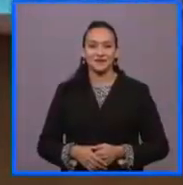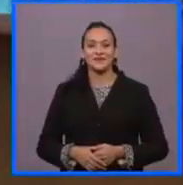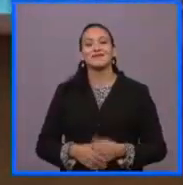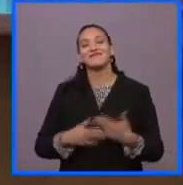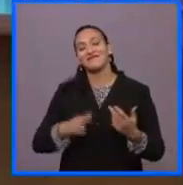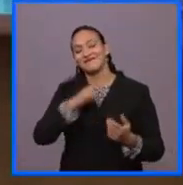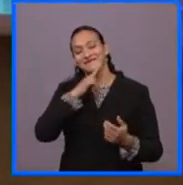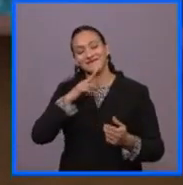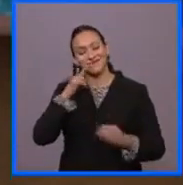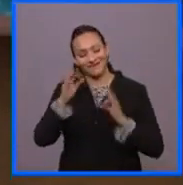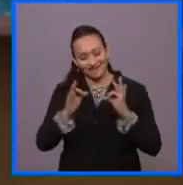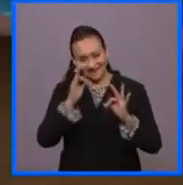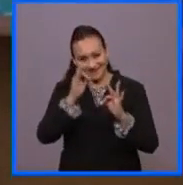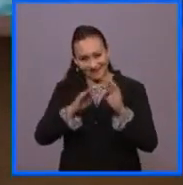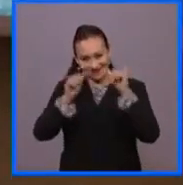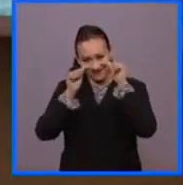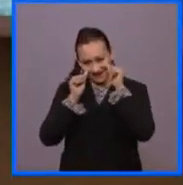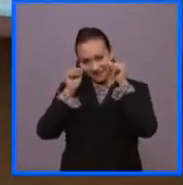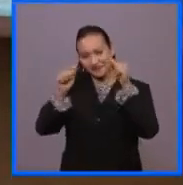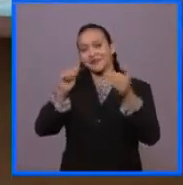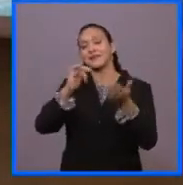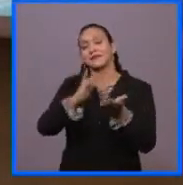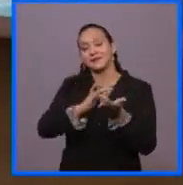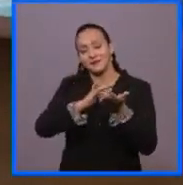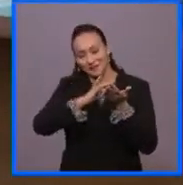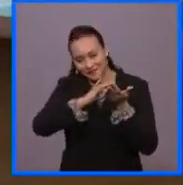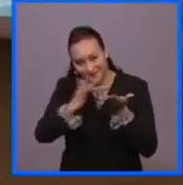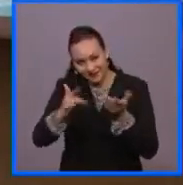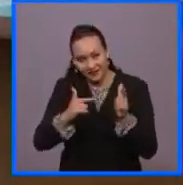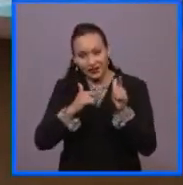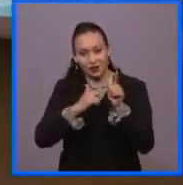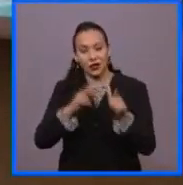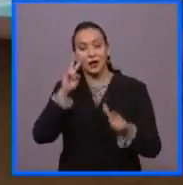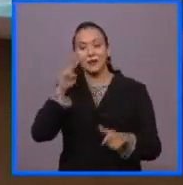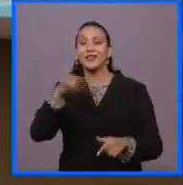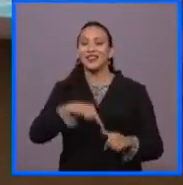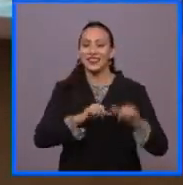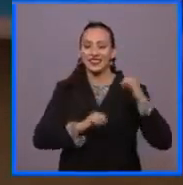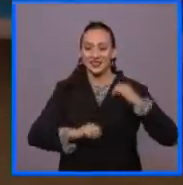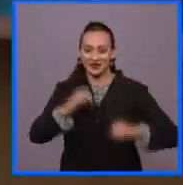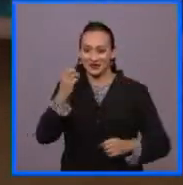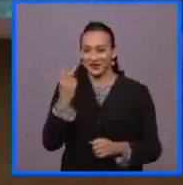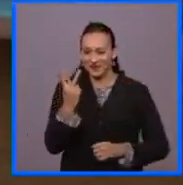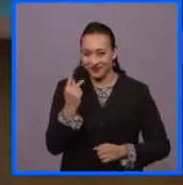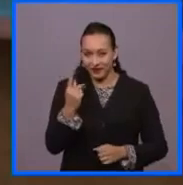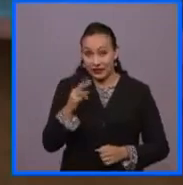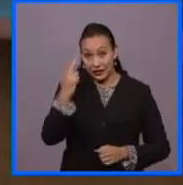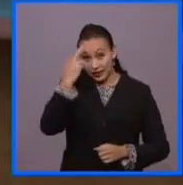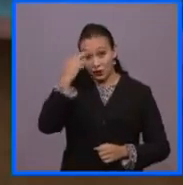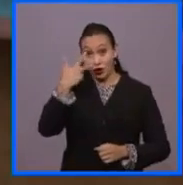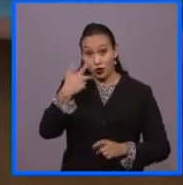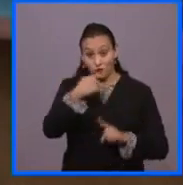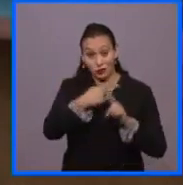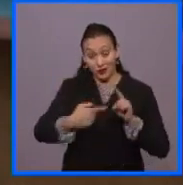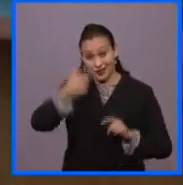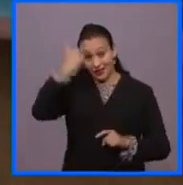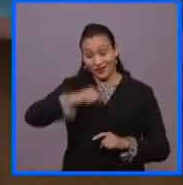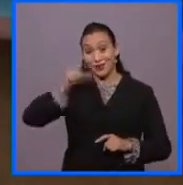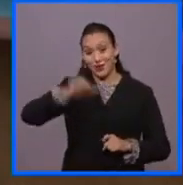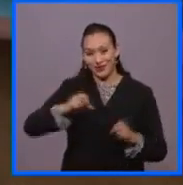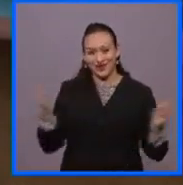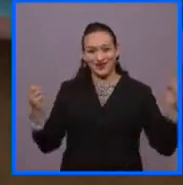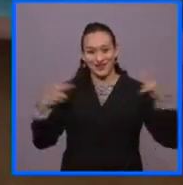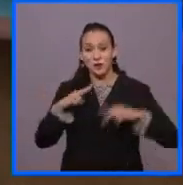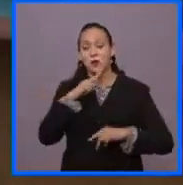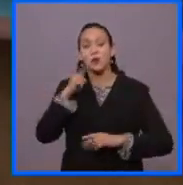Y con esta información llegamos al final del corte informativo. Como siempre, lo invitamos a que en punto de las 20:30 horas